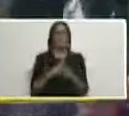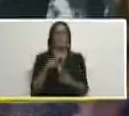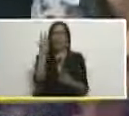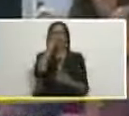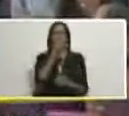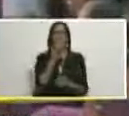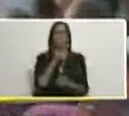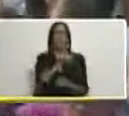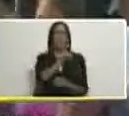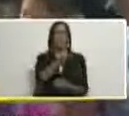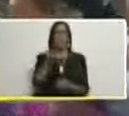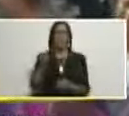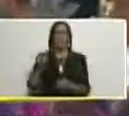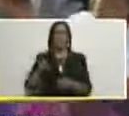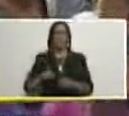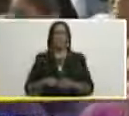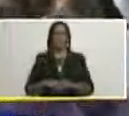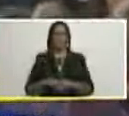ustedes.